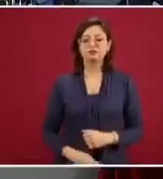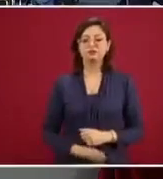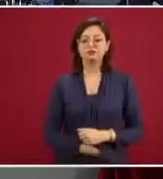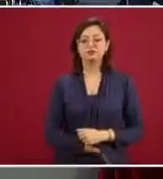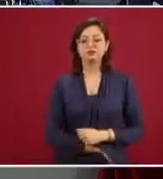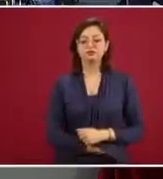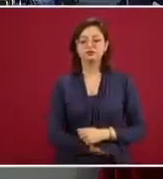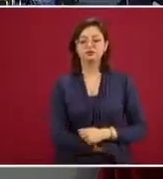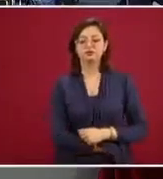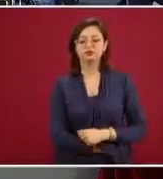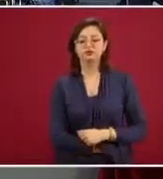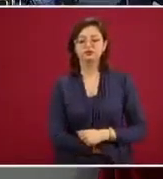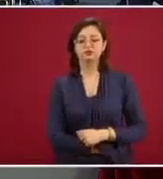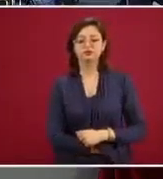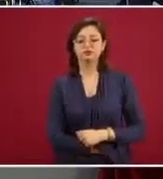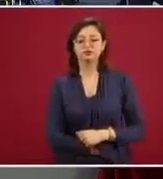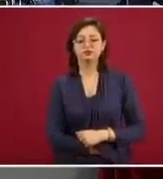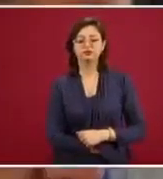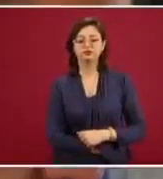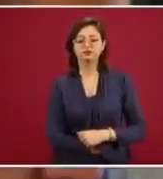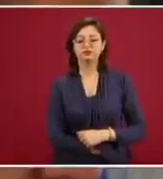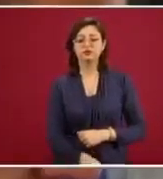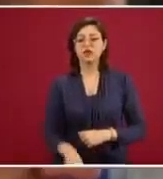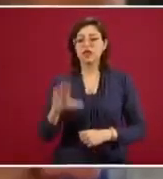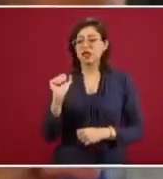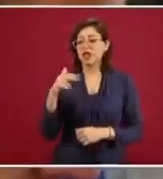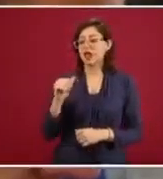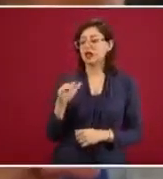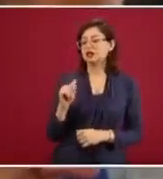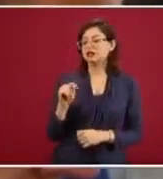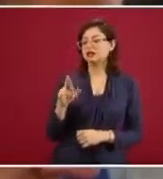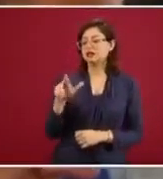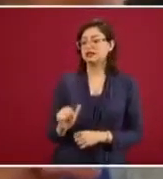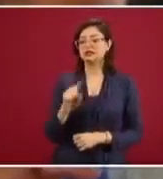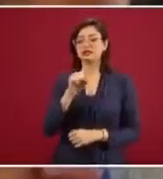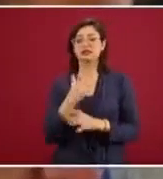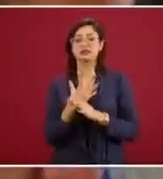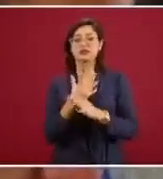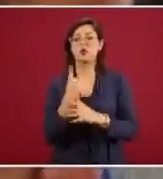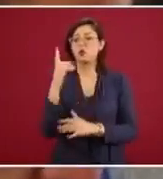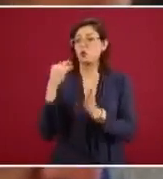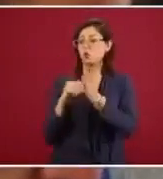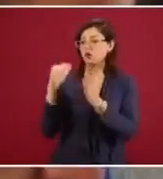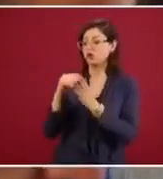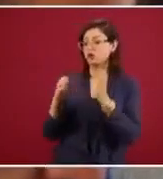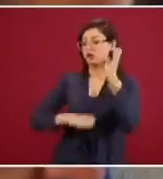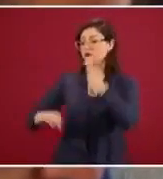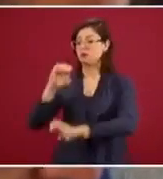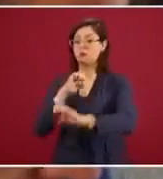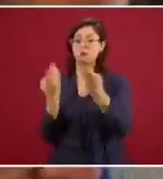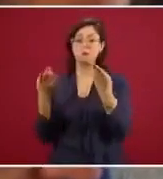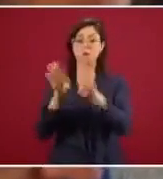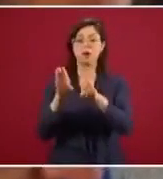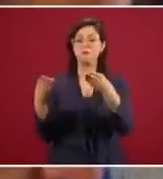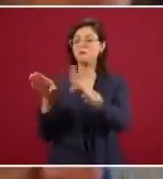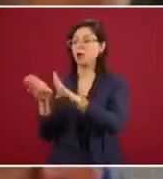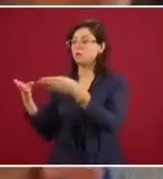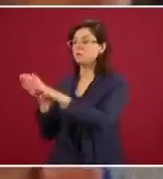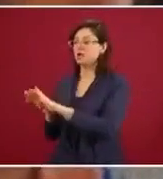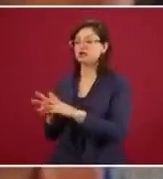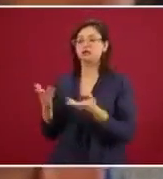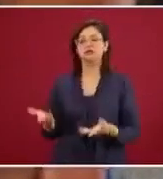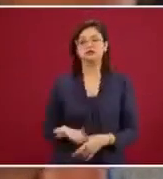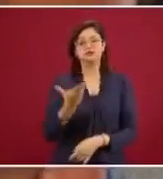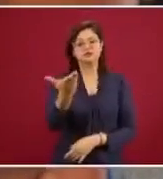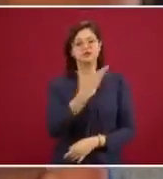Hace unos días platicábamos con el presidente de Canacintra y nos decía que más o menos 1 millón de empresas iban a cerrar. En este sentido, ¿cuál es el mensaje que le envía